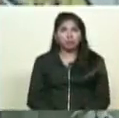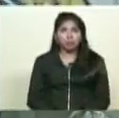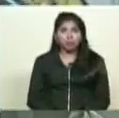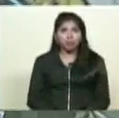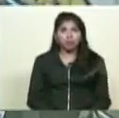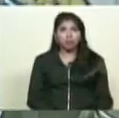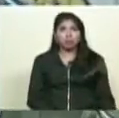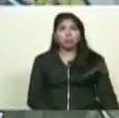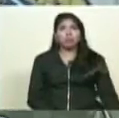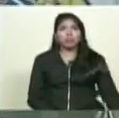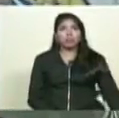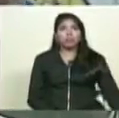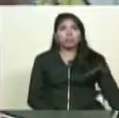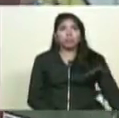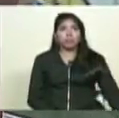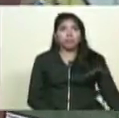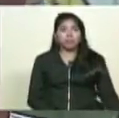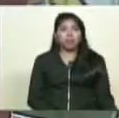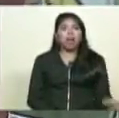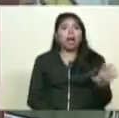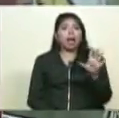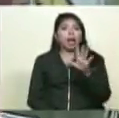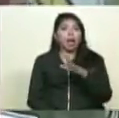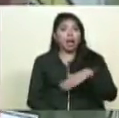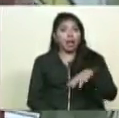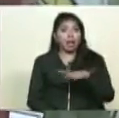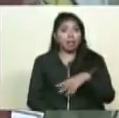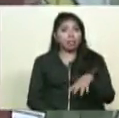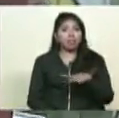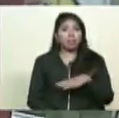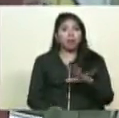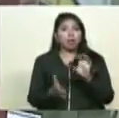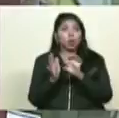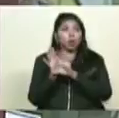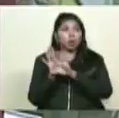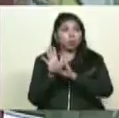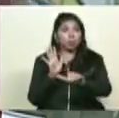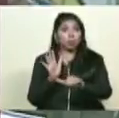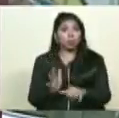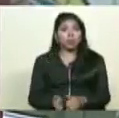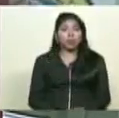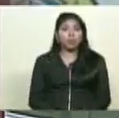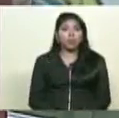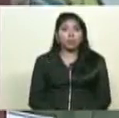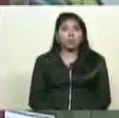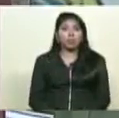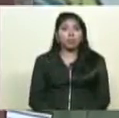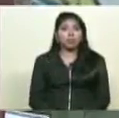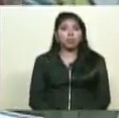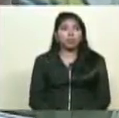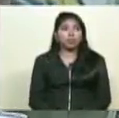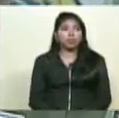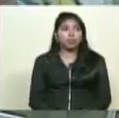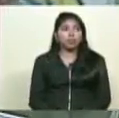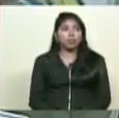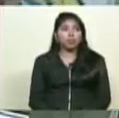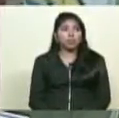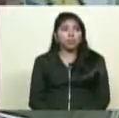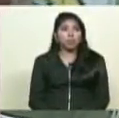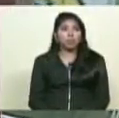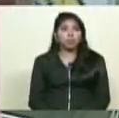Nos dimos la bendición de una asamblea constituyente y se hizo la paz. Ejercimos el